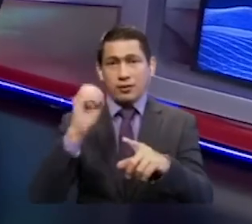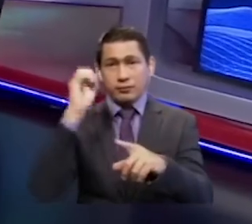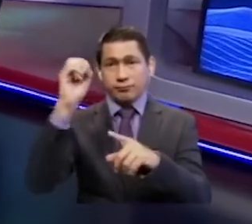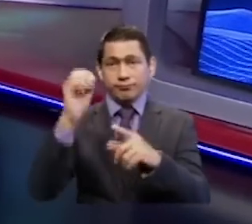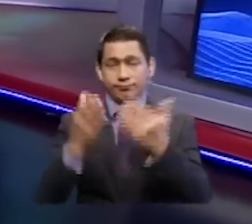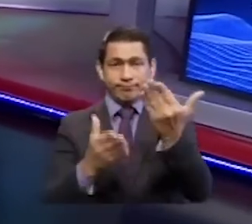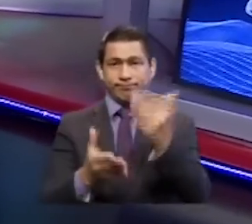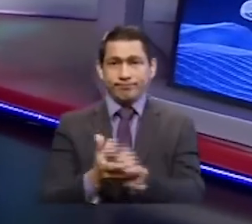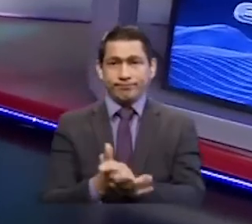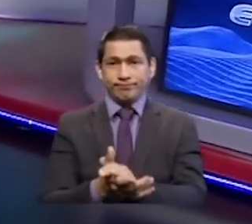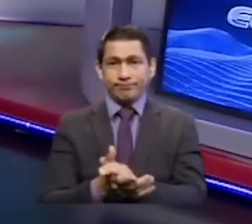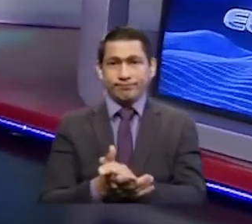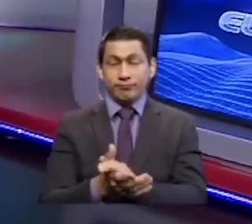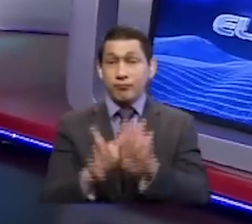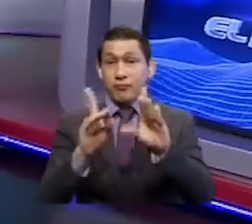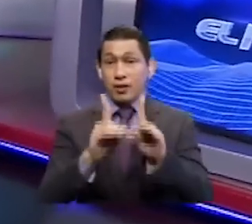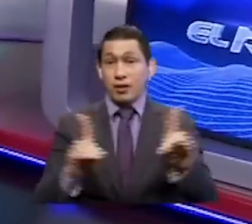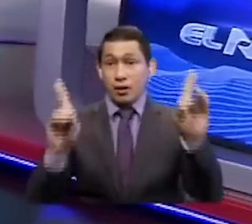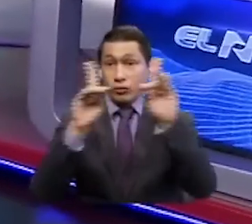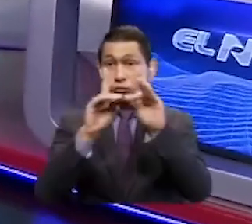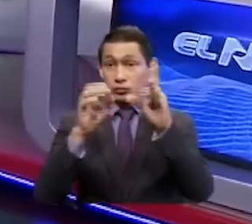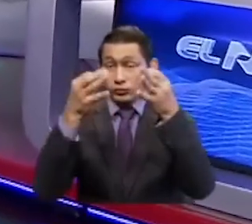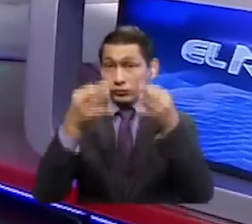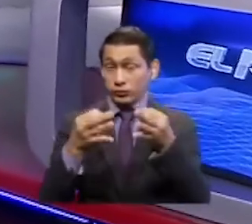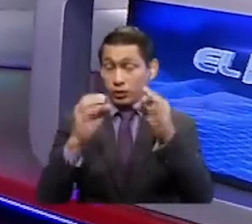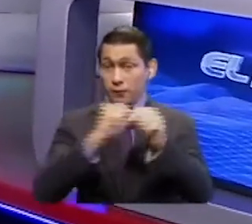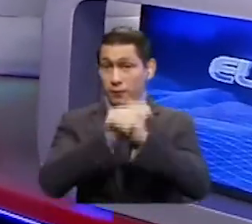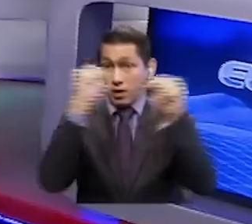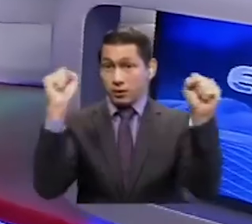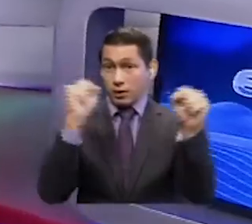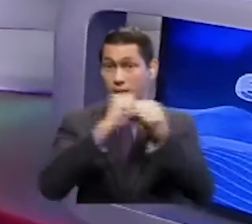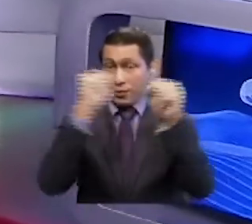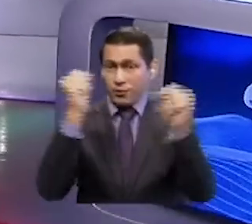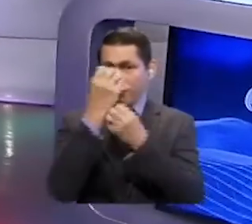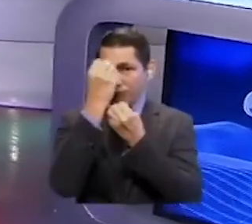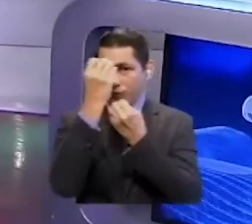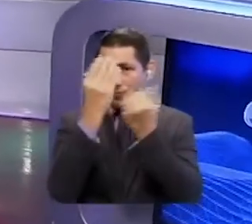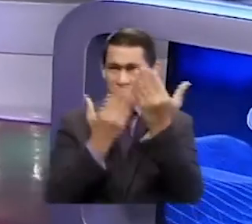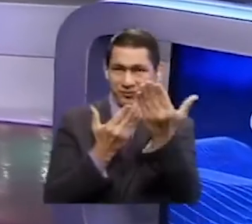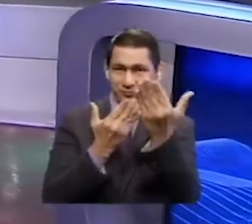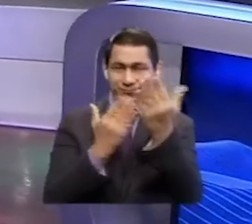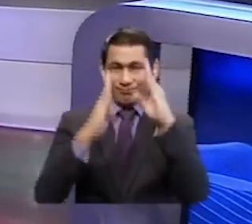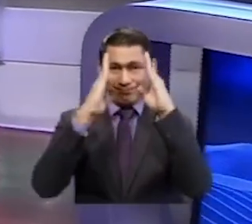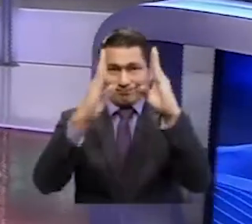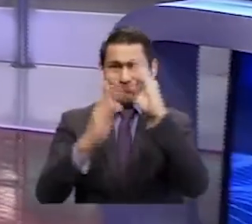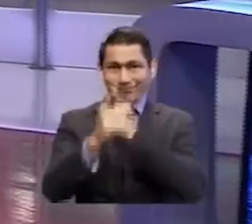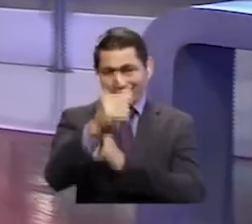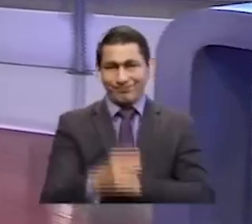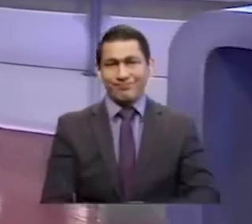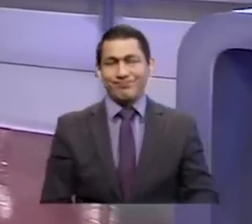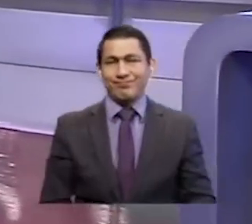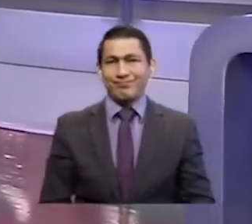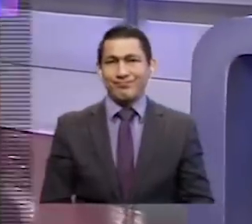grados centígrados la mínima. Los datos que nos entrega el INAMI mañana, para que los tenga en cuenta. Gisela.